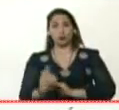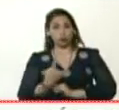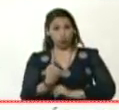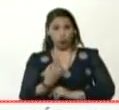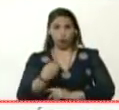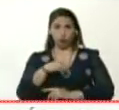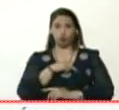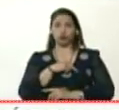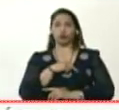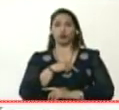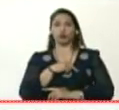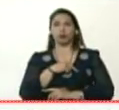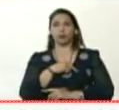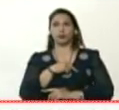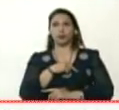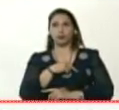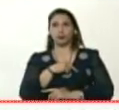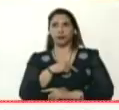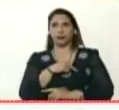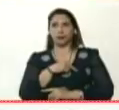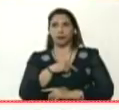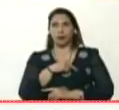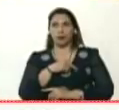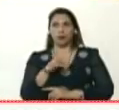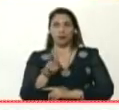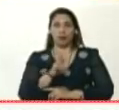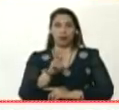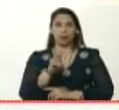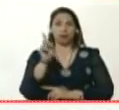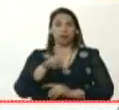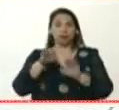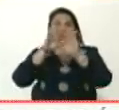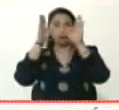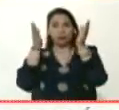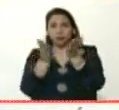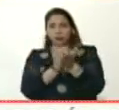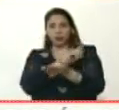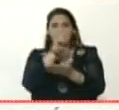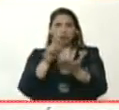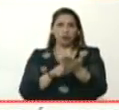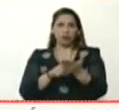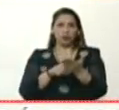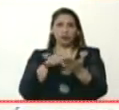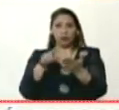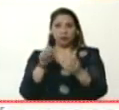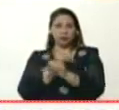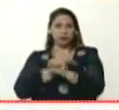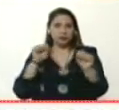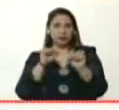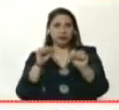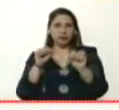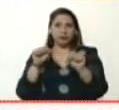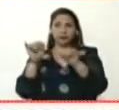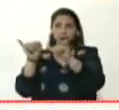nosotros, ¿no? Con Venezuela, sino al mundo entero. Esas minas le van a explotar ellos